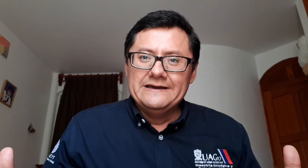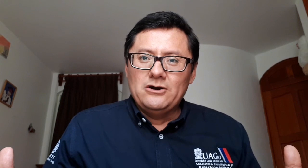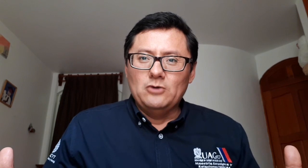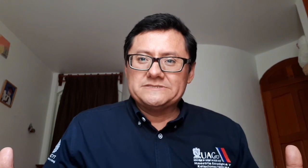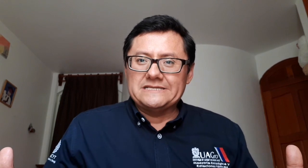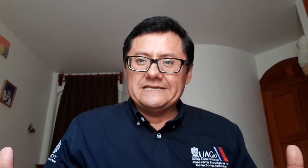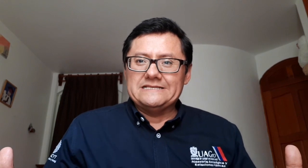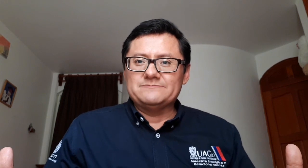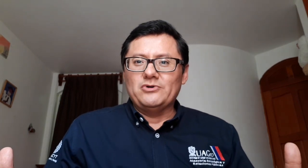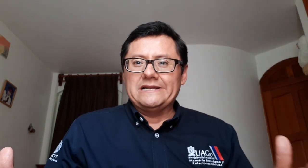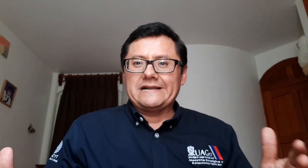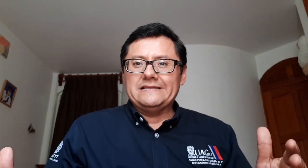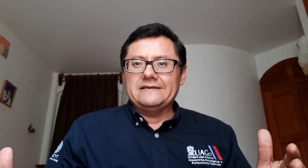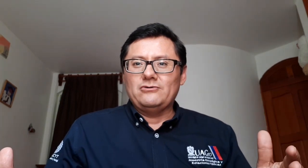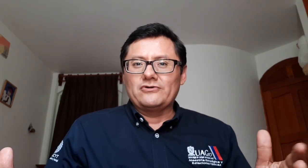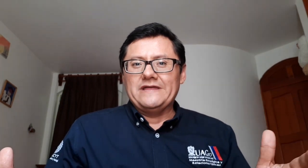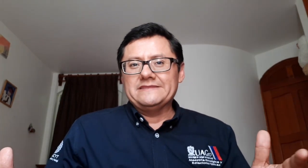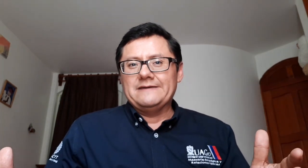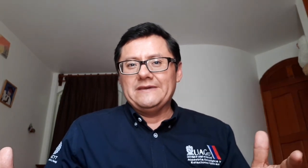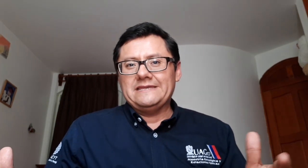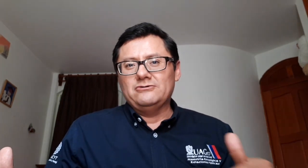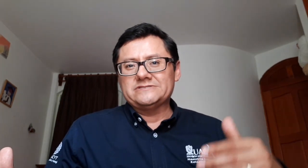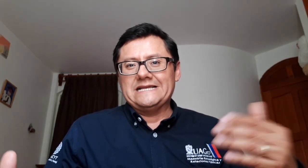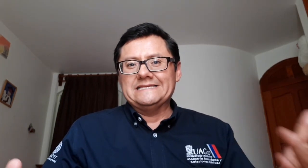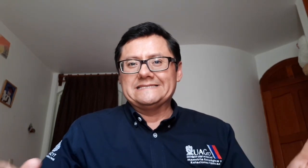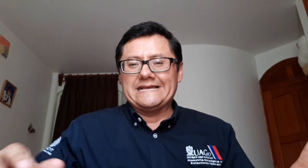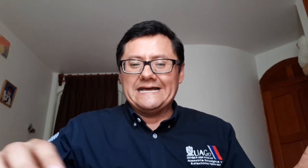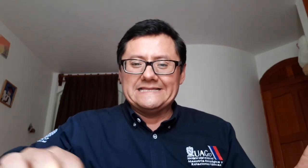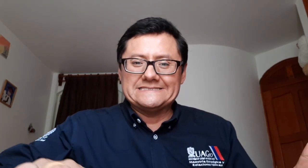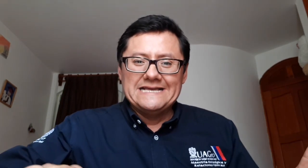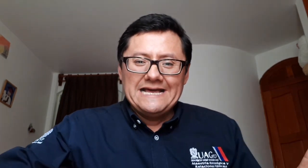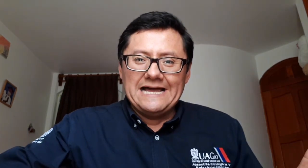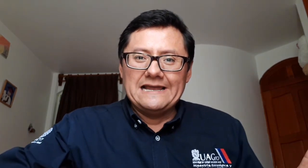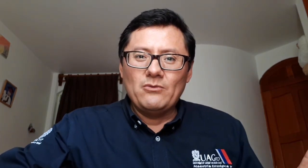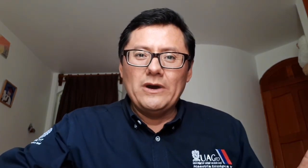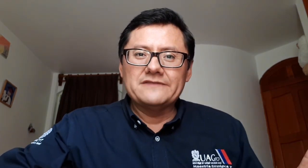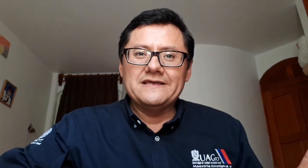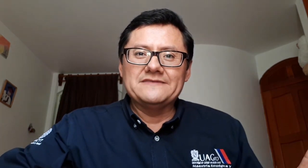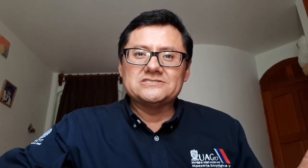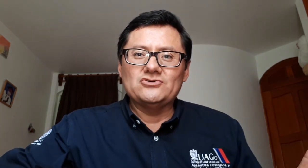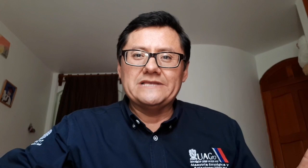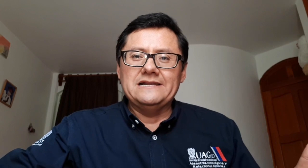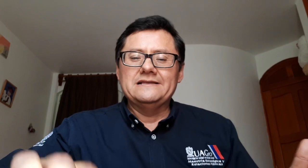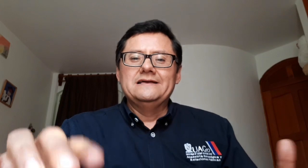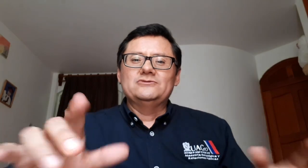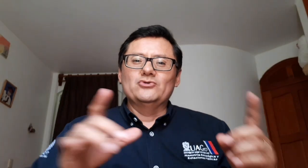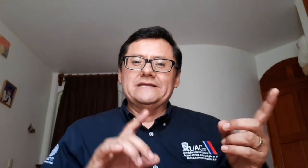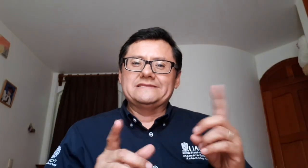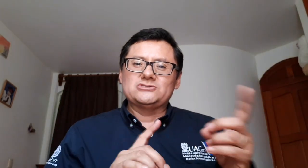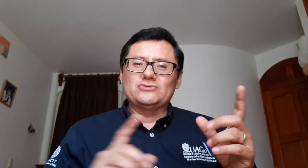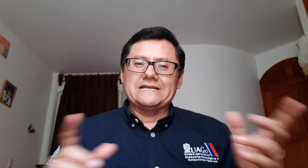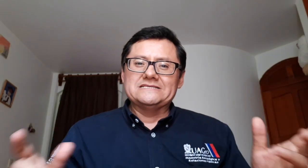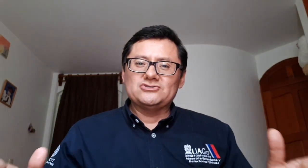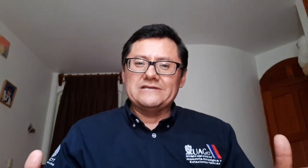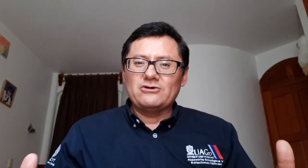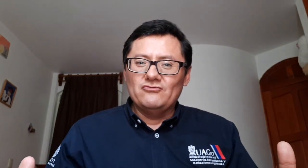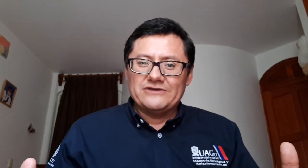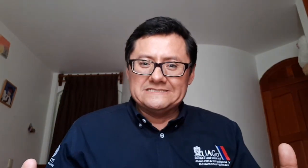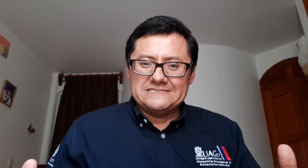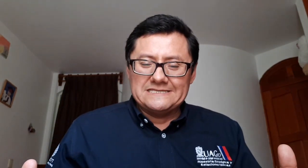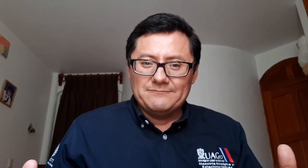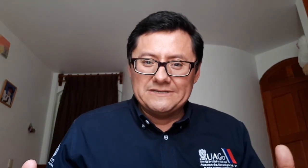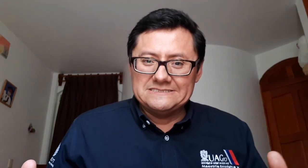ambulancia obsequiadas por el rey de Jordania a México serán entregadas a la Guardia Nacional. Durante su